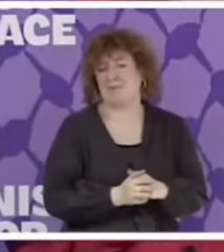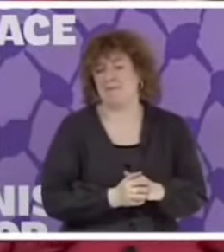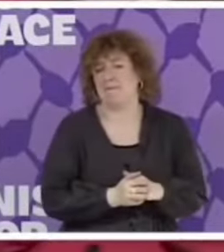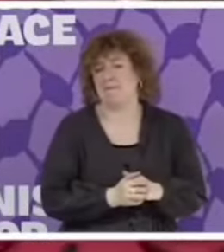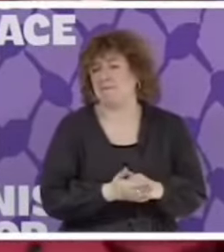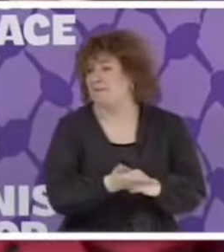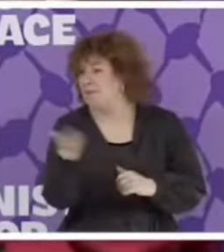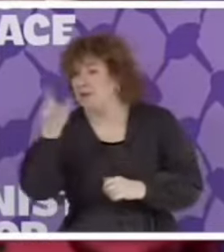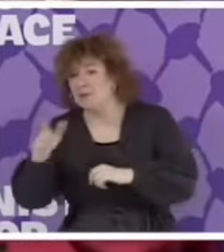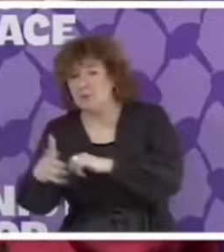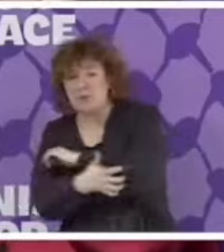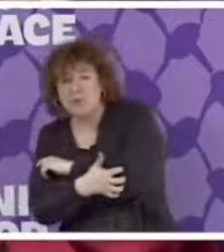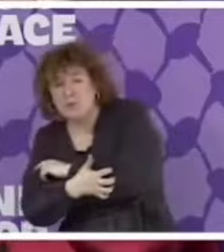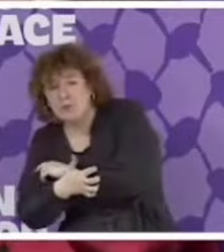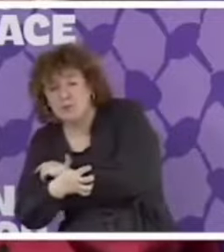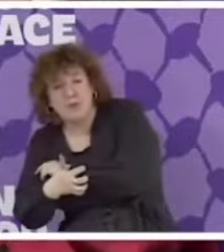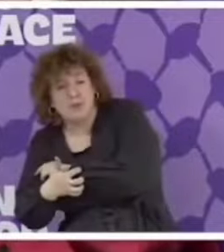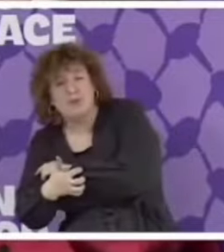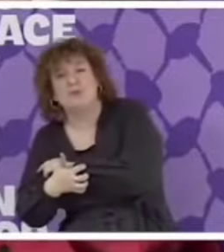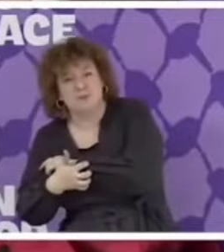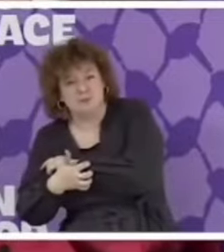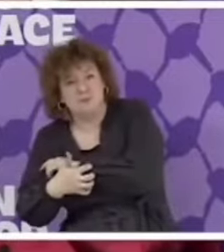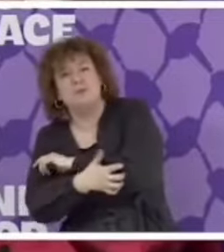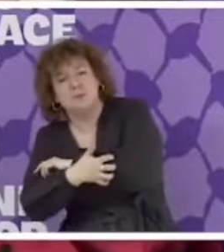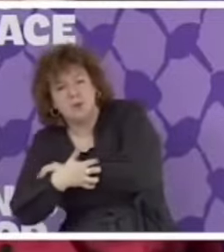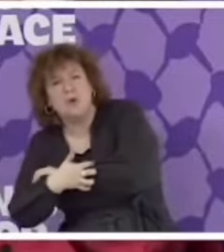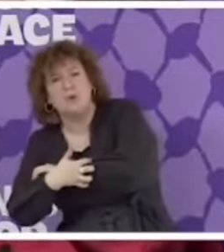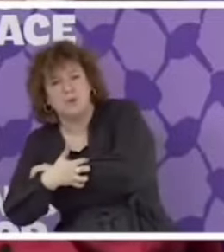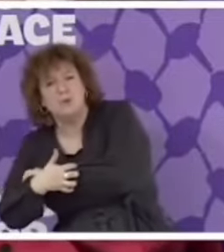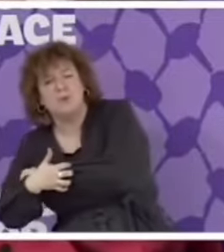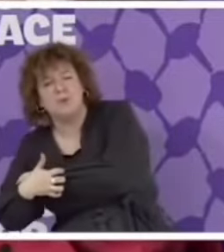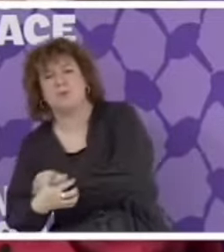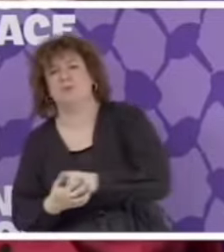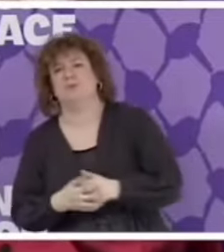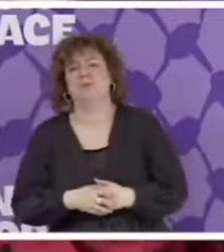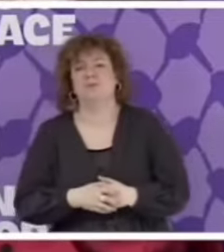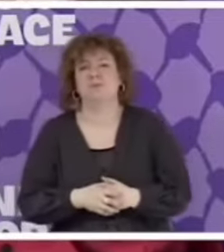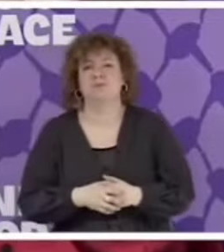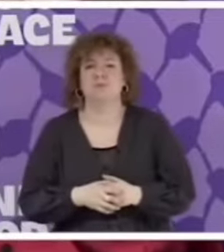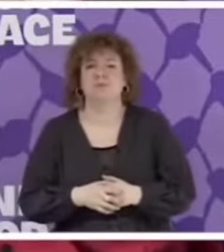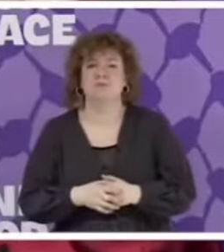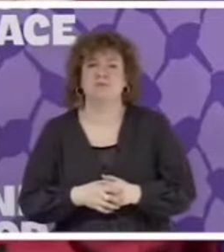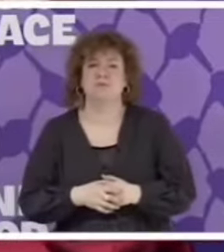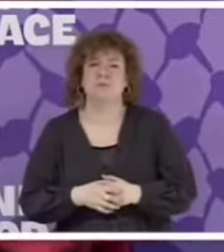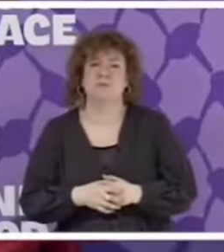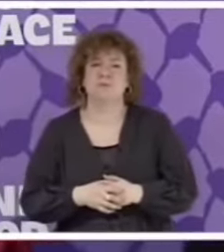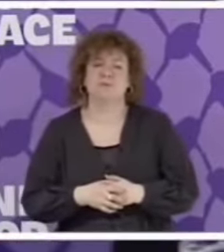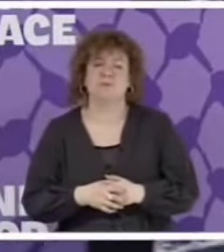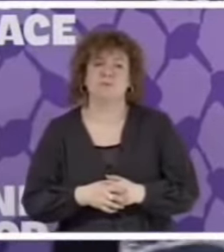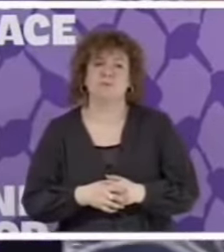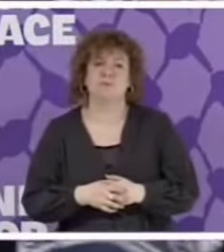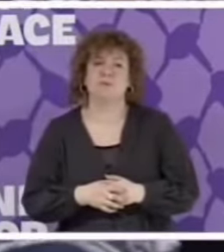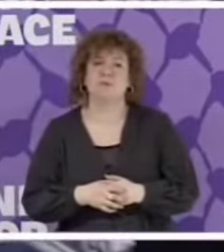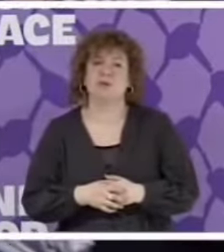la gente más pobre es cada vez y cada vez más pobre. Y